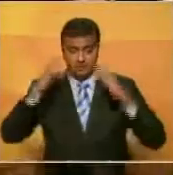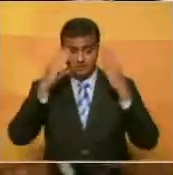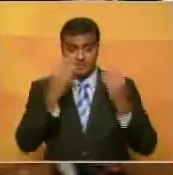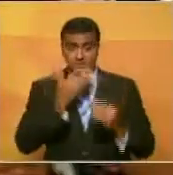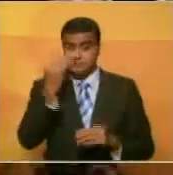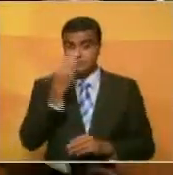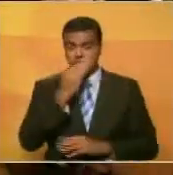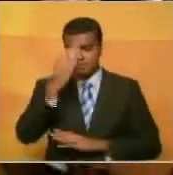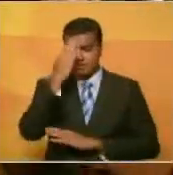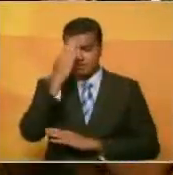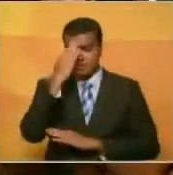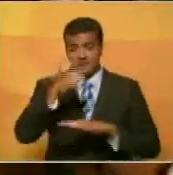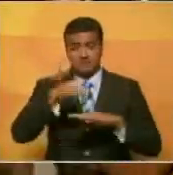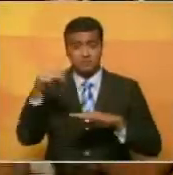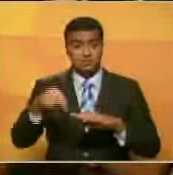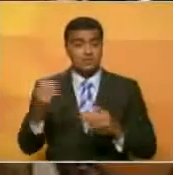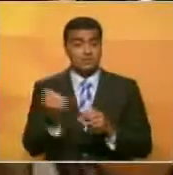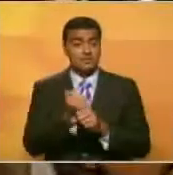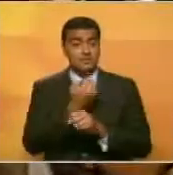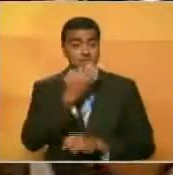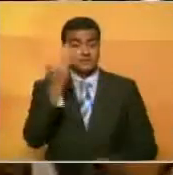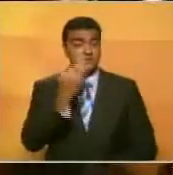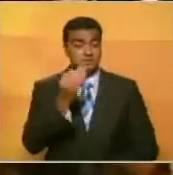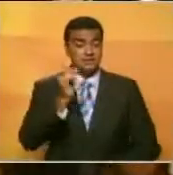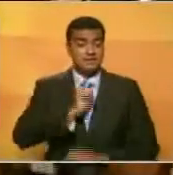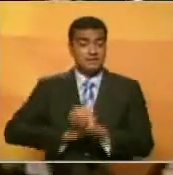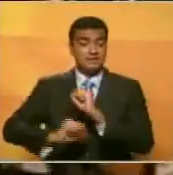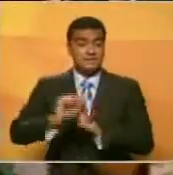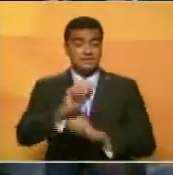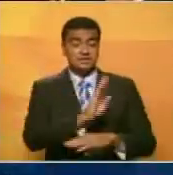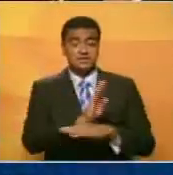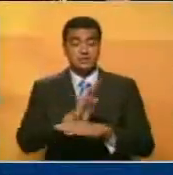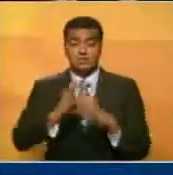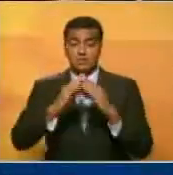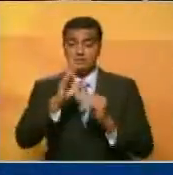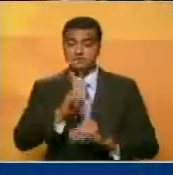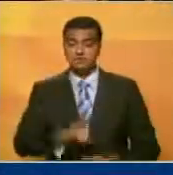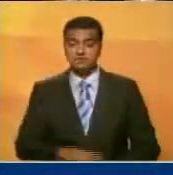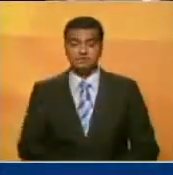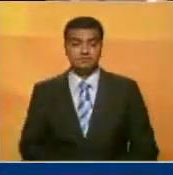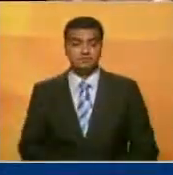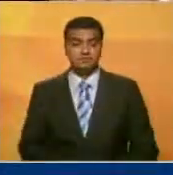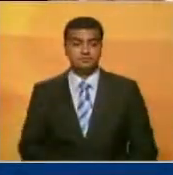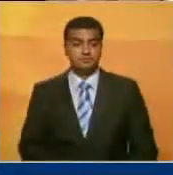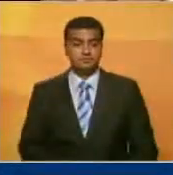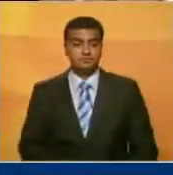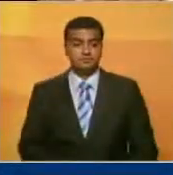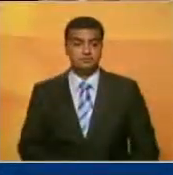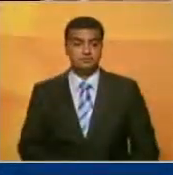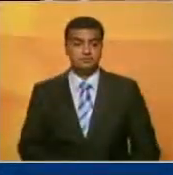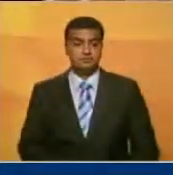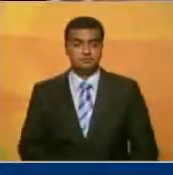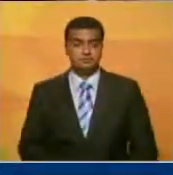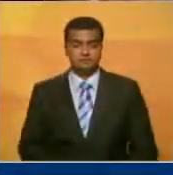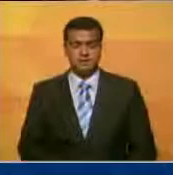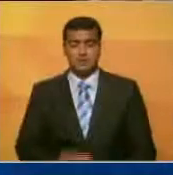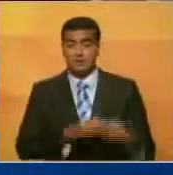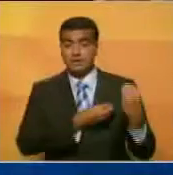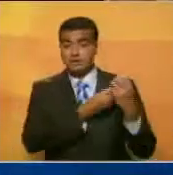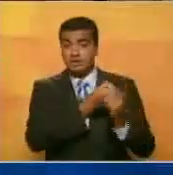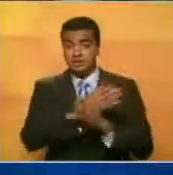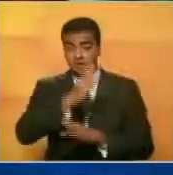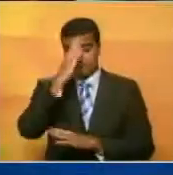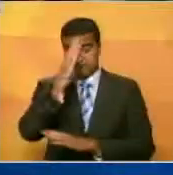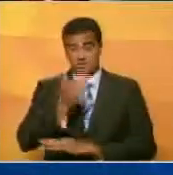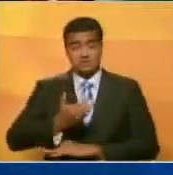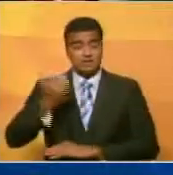aseguró que la Fuerza Armada Nacional trabaja para garantizar la defensa y la seguridad de los venezolanos. El papel que está jugando la Fuerza